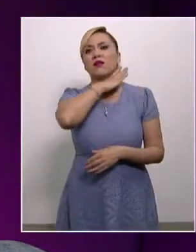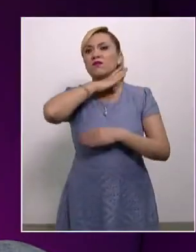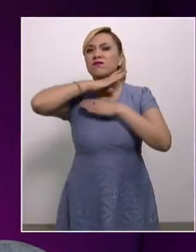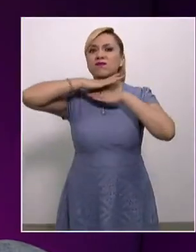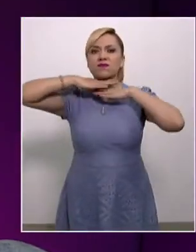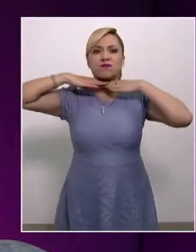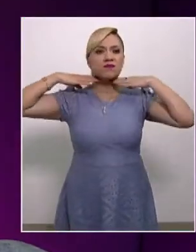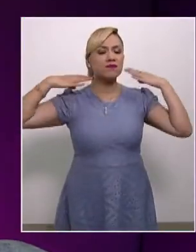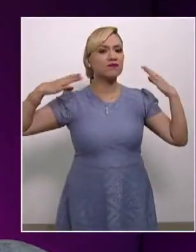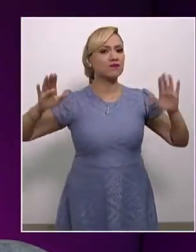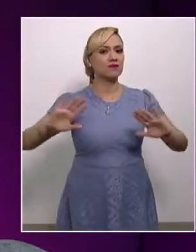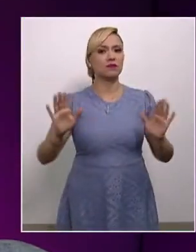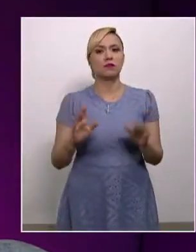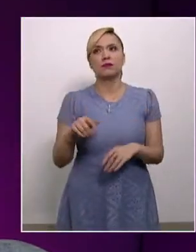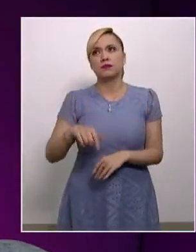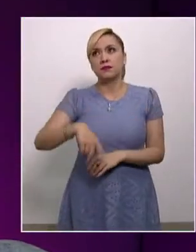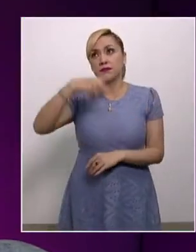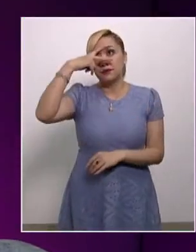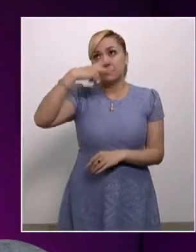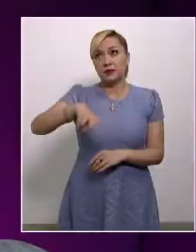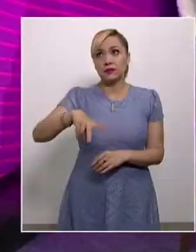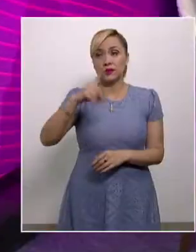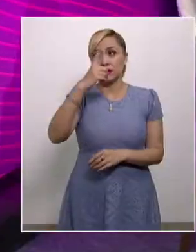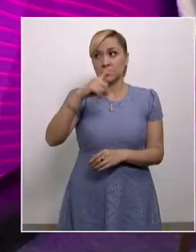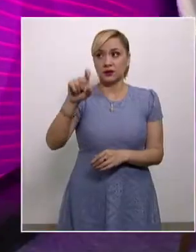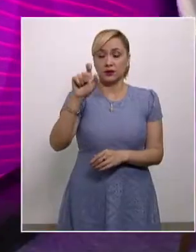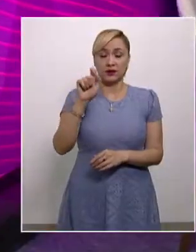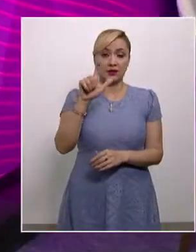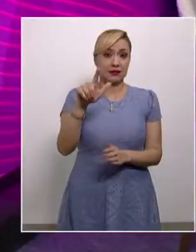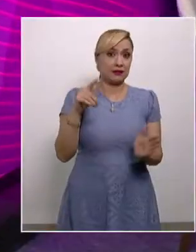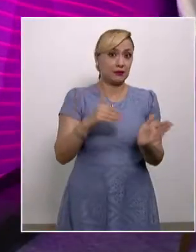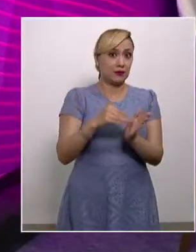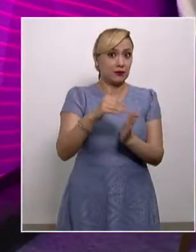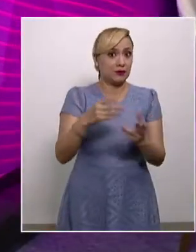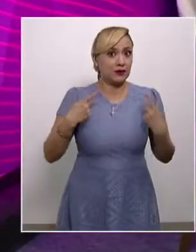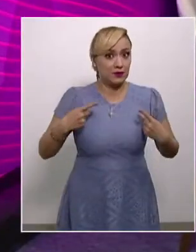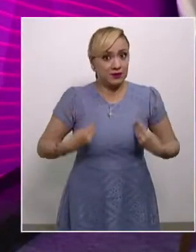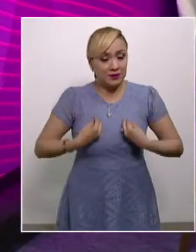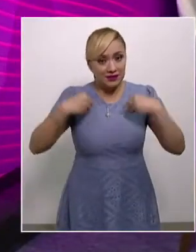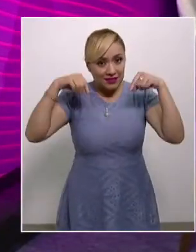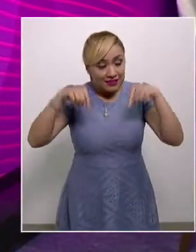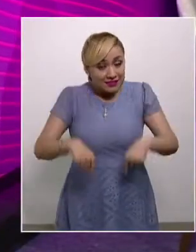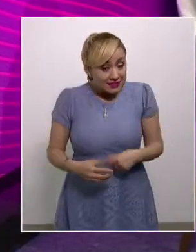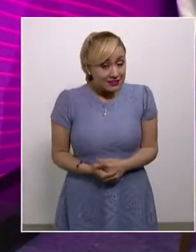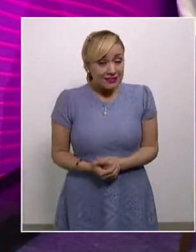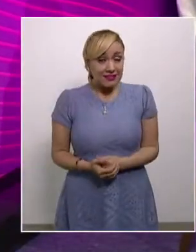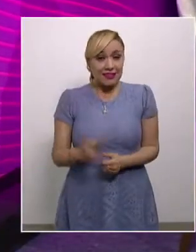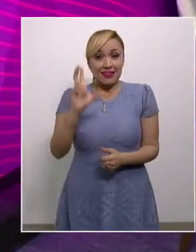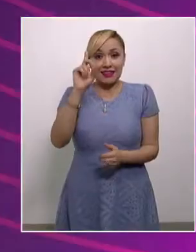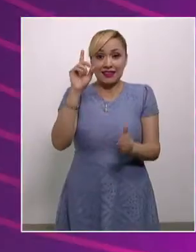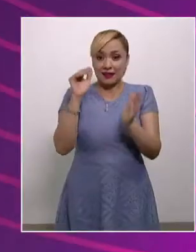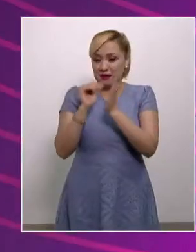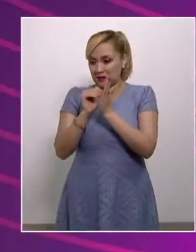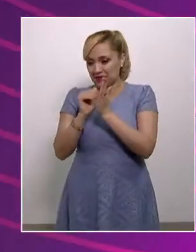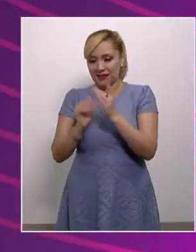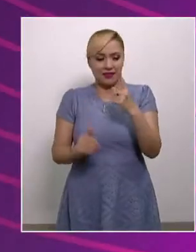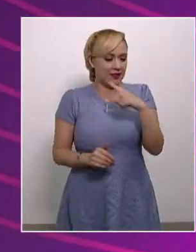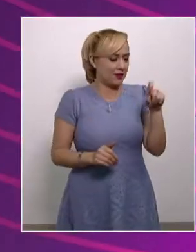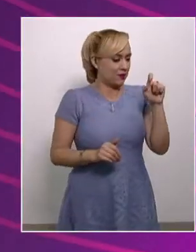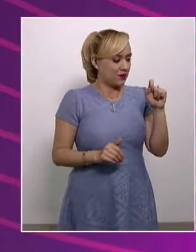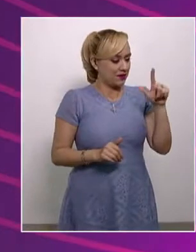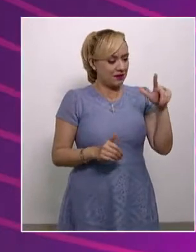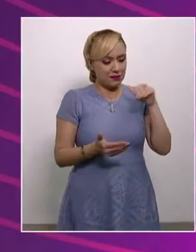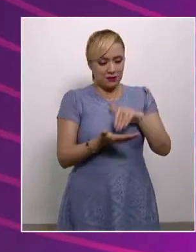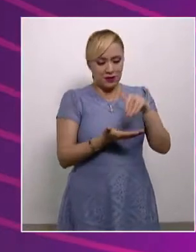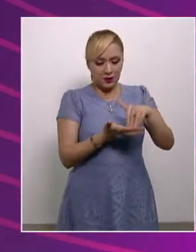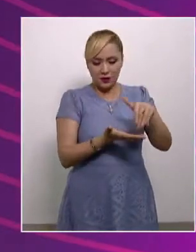pronto recordamos, somos un país de más de 127 millones de habitantes, donde entonces 30,000 contra 127 millones no me parece